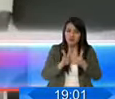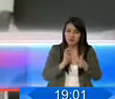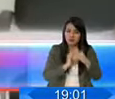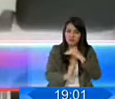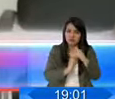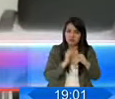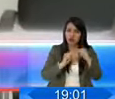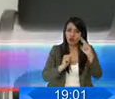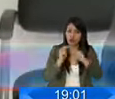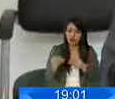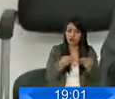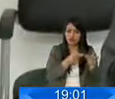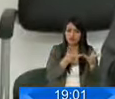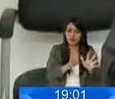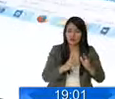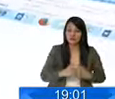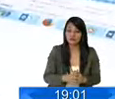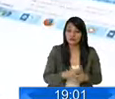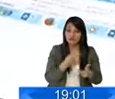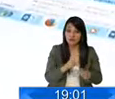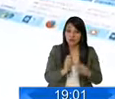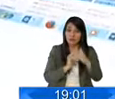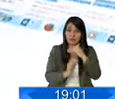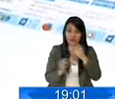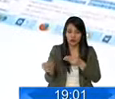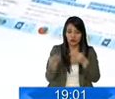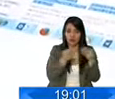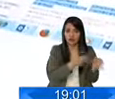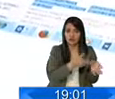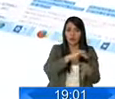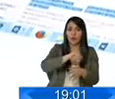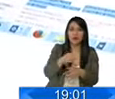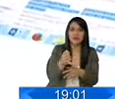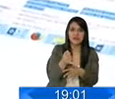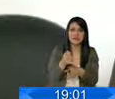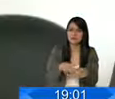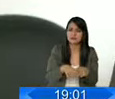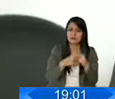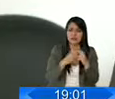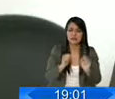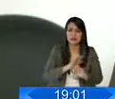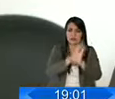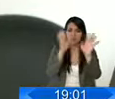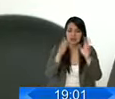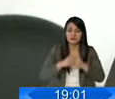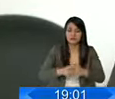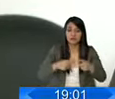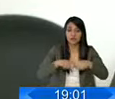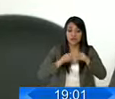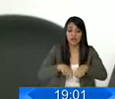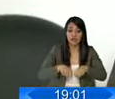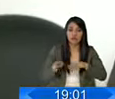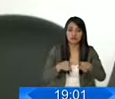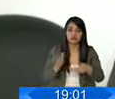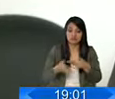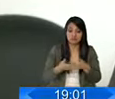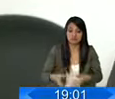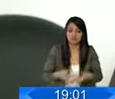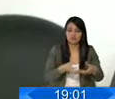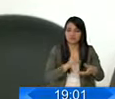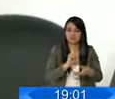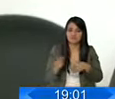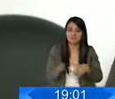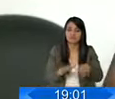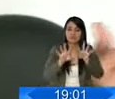contrato. Desde el metro se enviará la información requerida este jueves a primera hora. El contrato en formato digital para que el